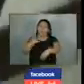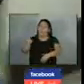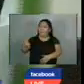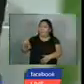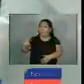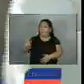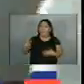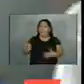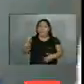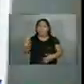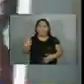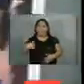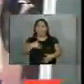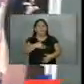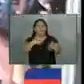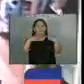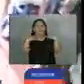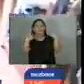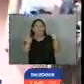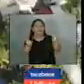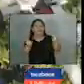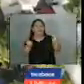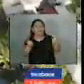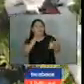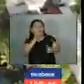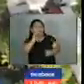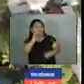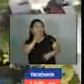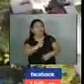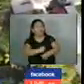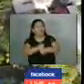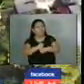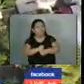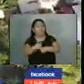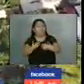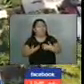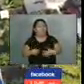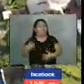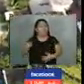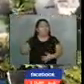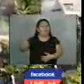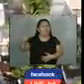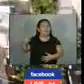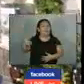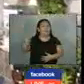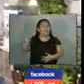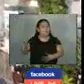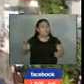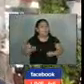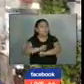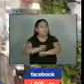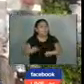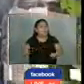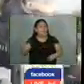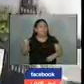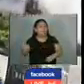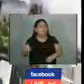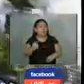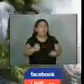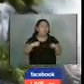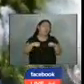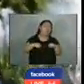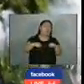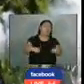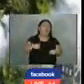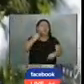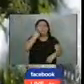Recientemente, el ministro de Salud, Francisco Alaví, aseguró que durante más de 2 años no se ha reportado ningún